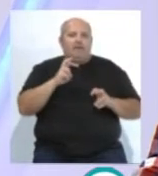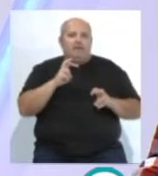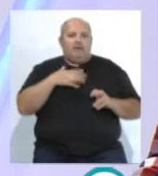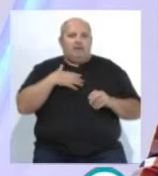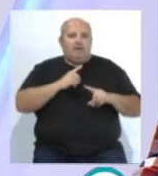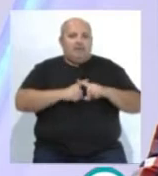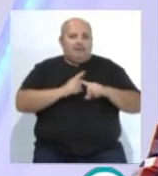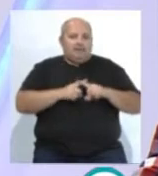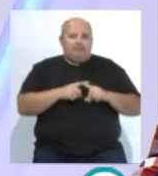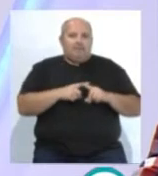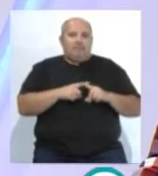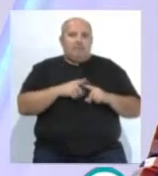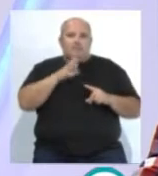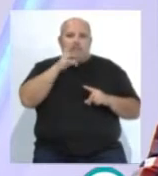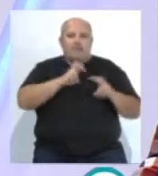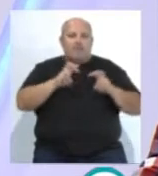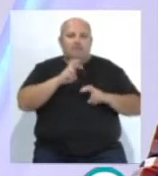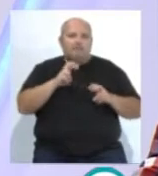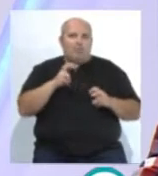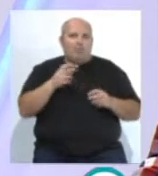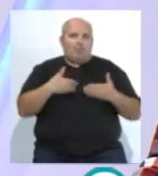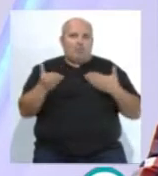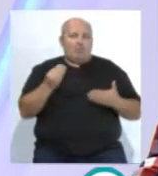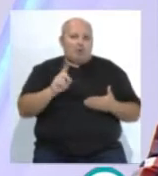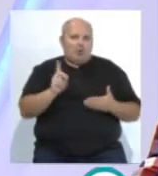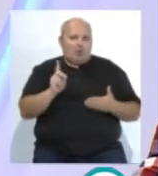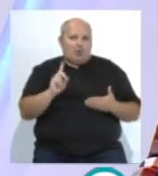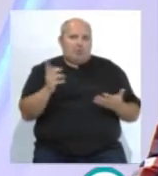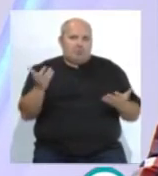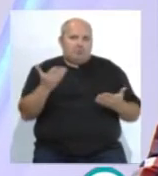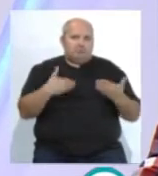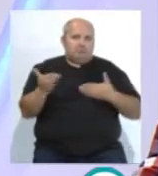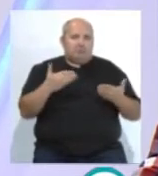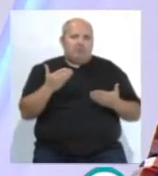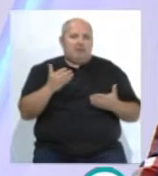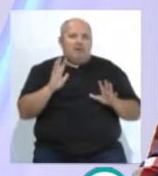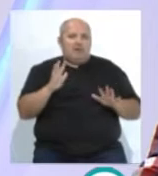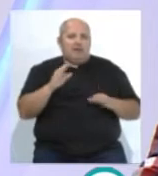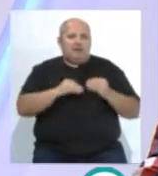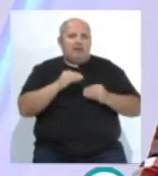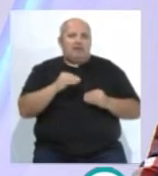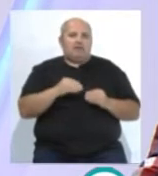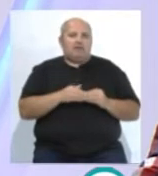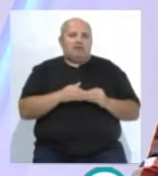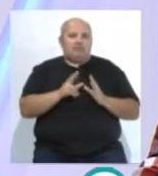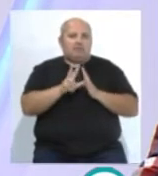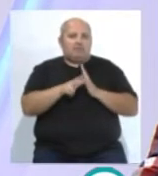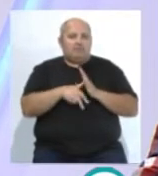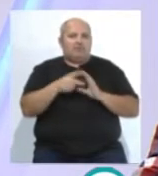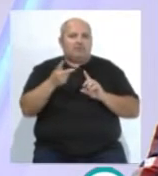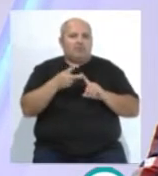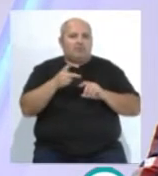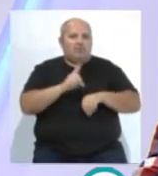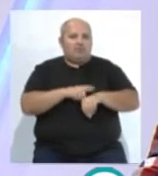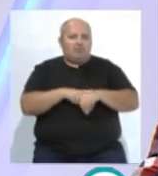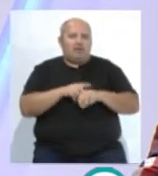por el empate. No es que fuera siendo grandes a la DACA, porque al final tuvimos que tirar de otra individualidad, pero para eso las tenemos. Pero vi en un